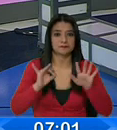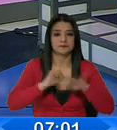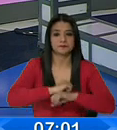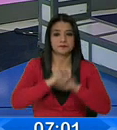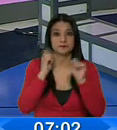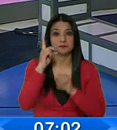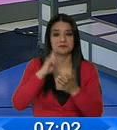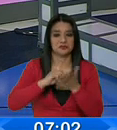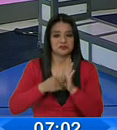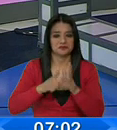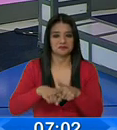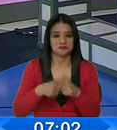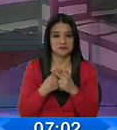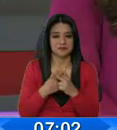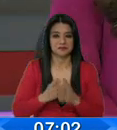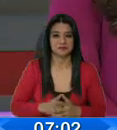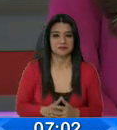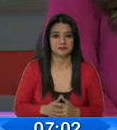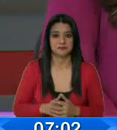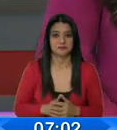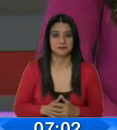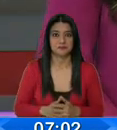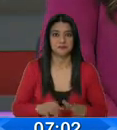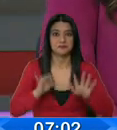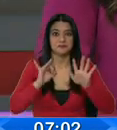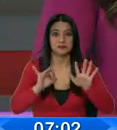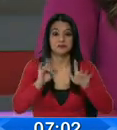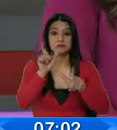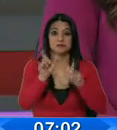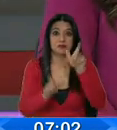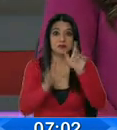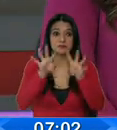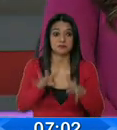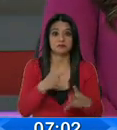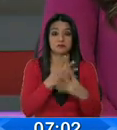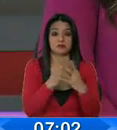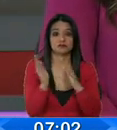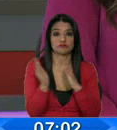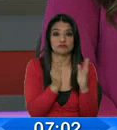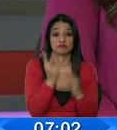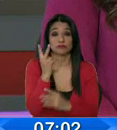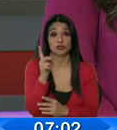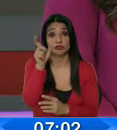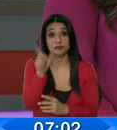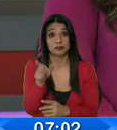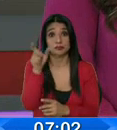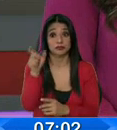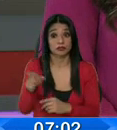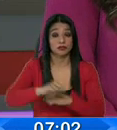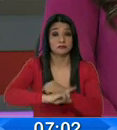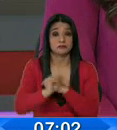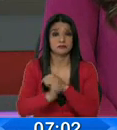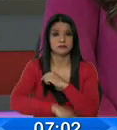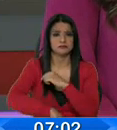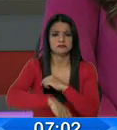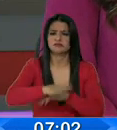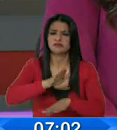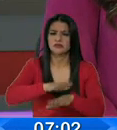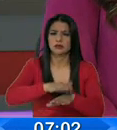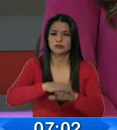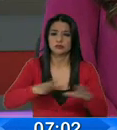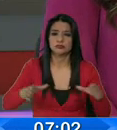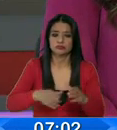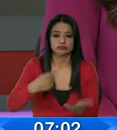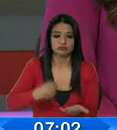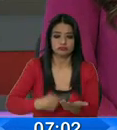aquí iniciamos. Les contamos, 7 personas recibieron prisión preventiva y 2 más se encuentran bajo medidas alternativas luego de la audiencia